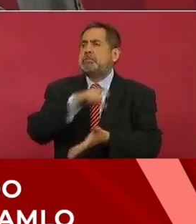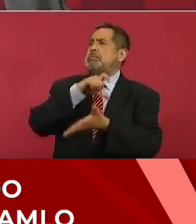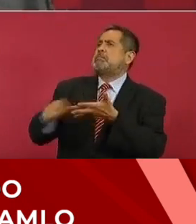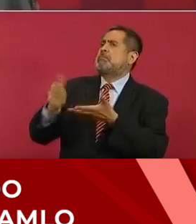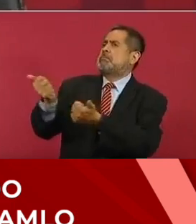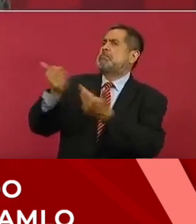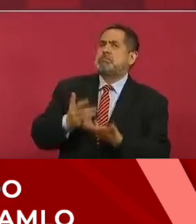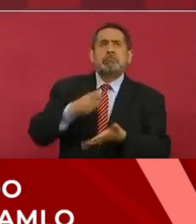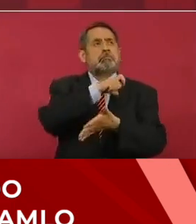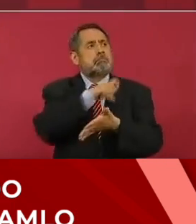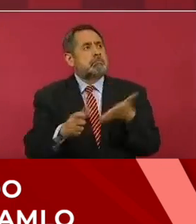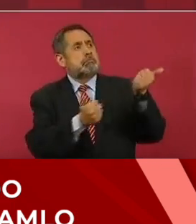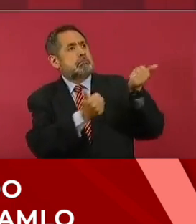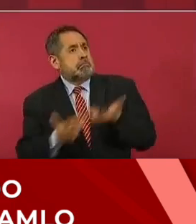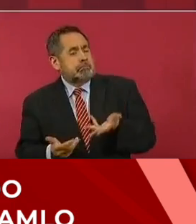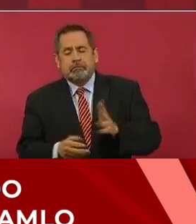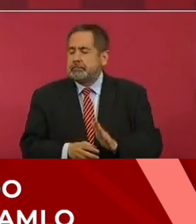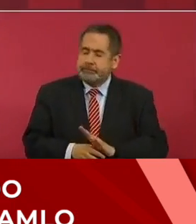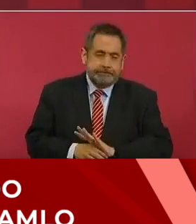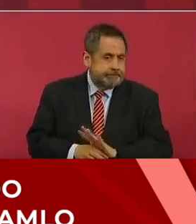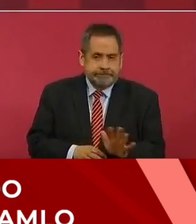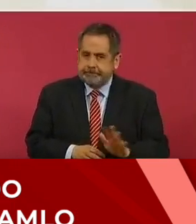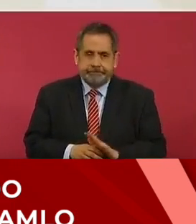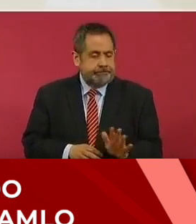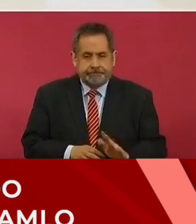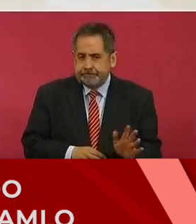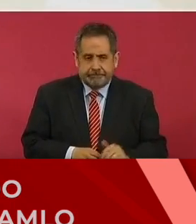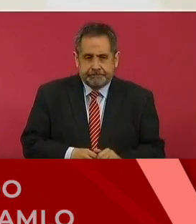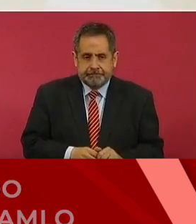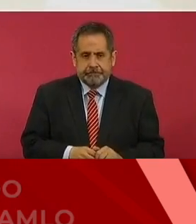se puede comprar lo que se requiere.